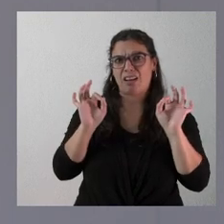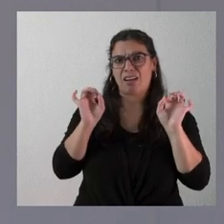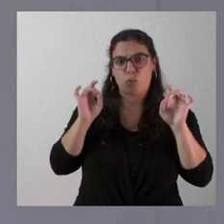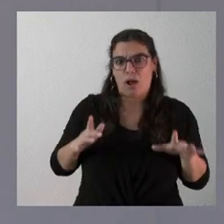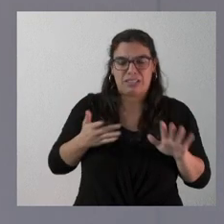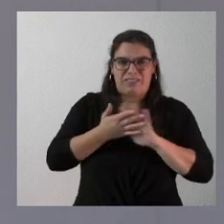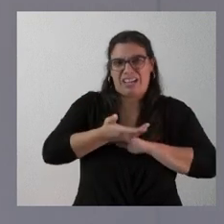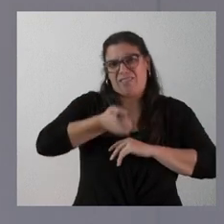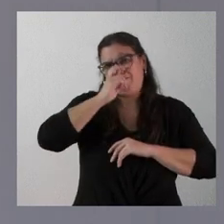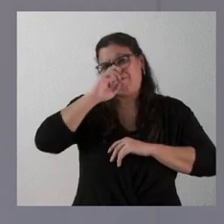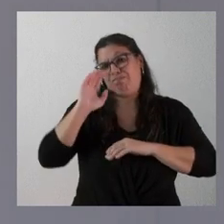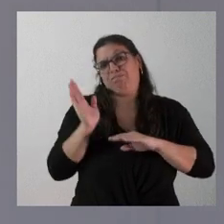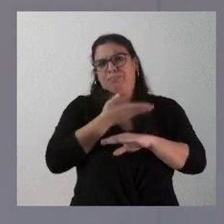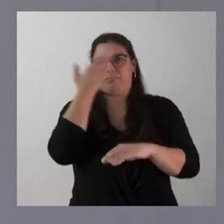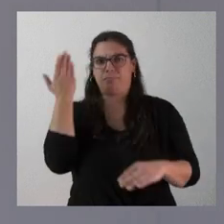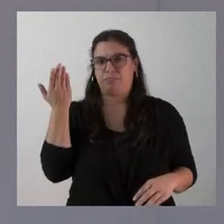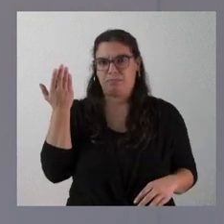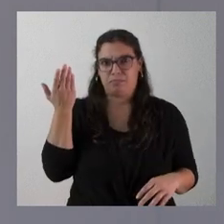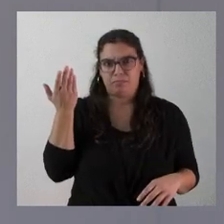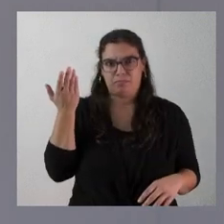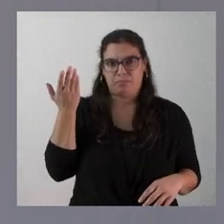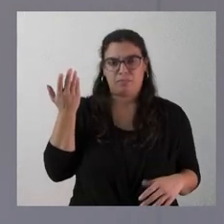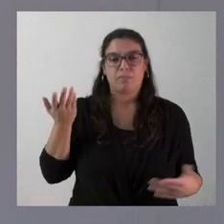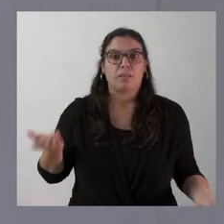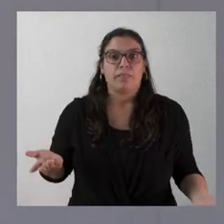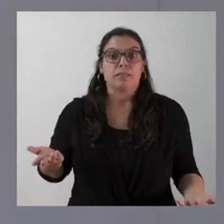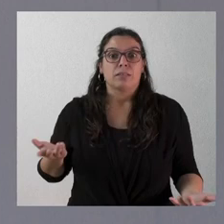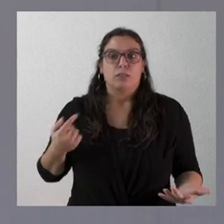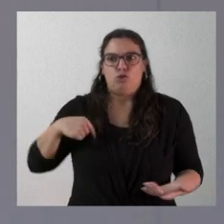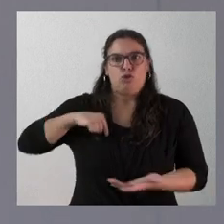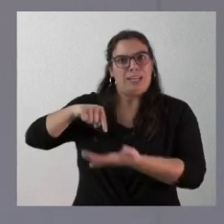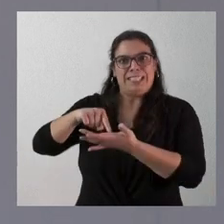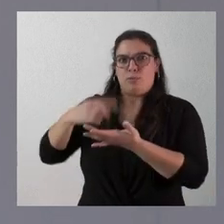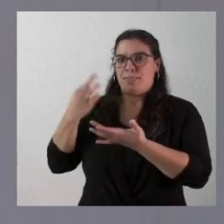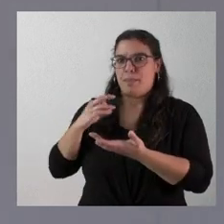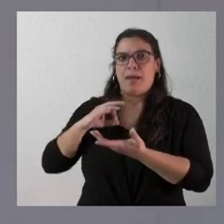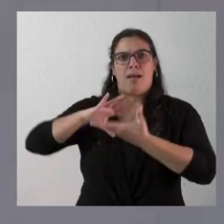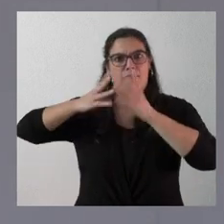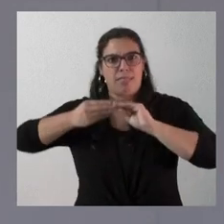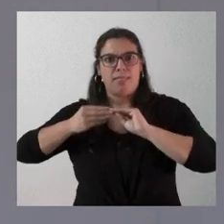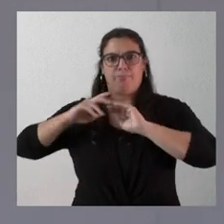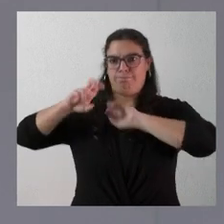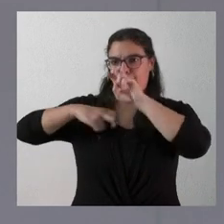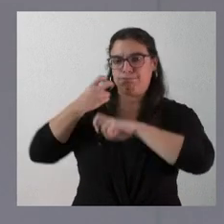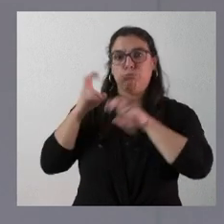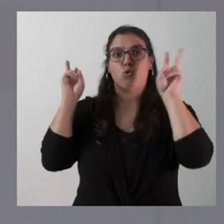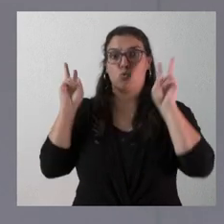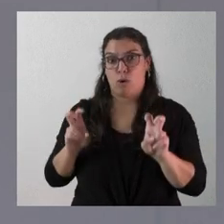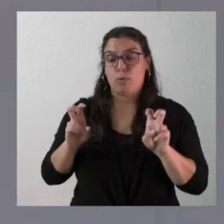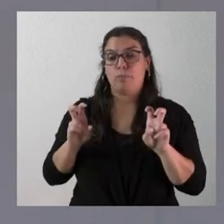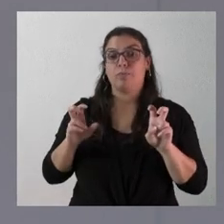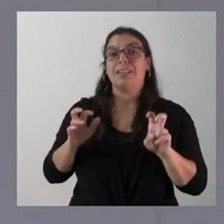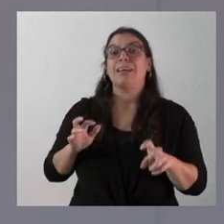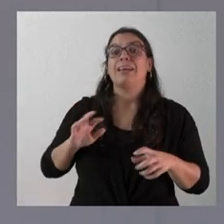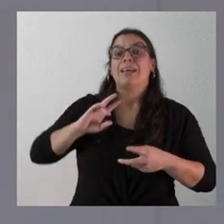vigente no está todo lo contrario está muy anticuado exigimos que se cambie que se aplique uno nuevo y que se